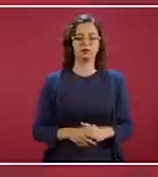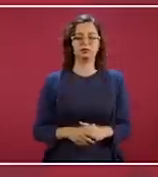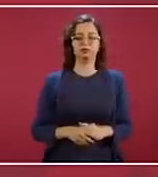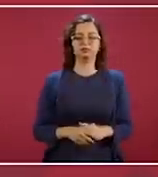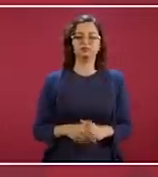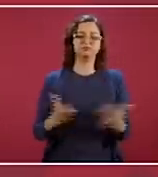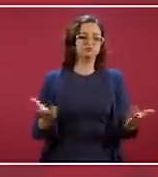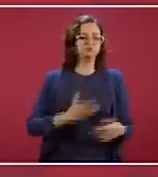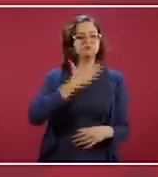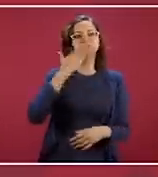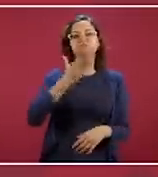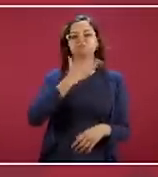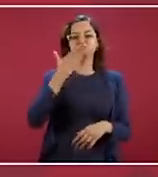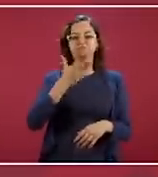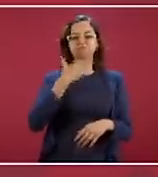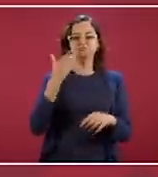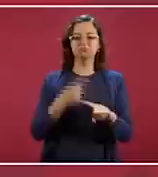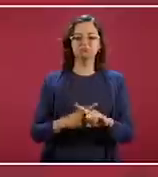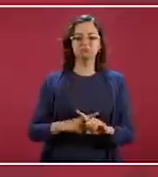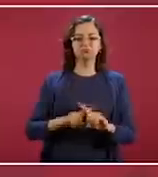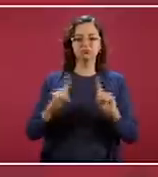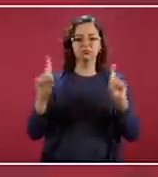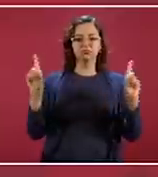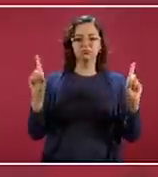la costumbre.